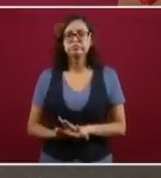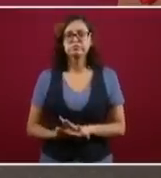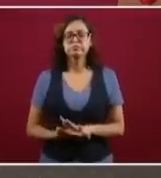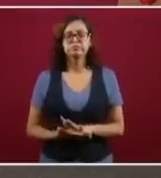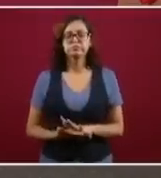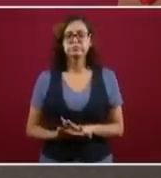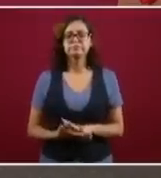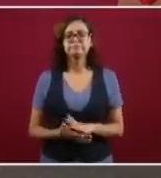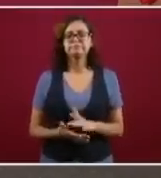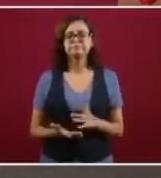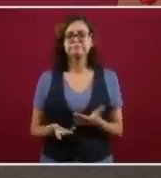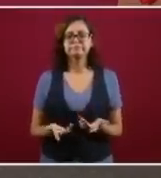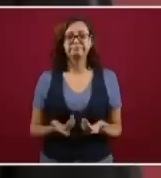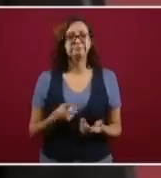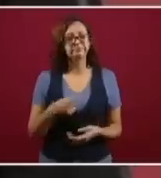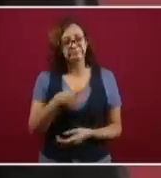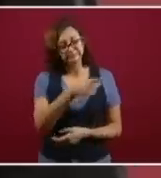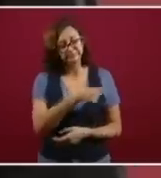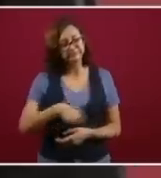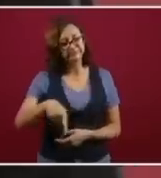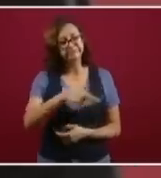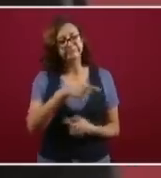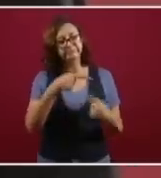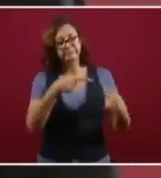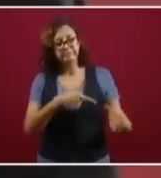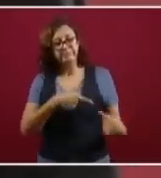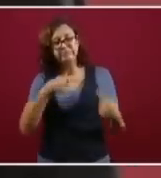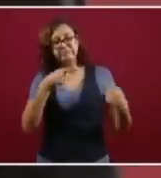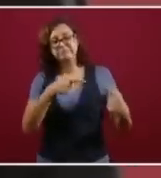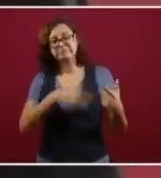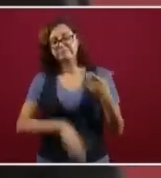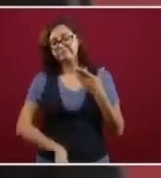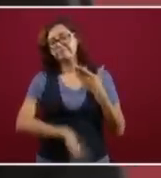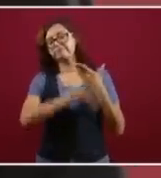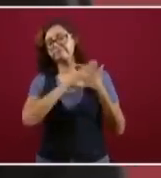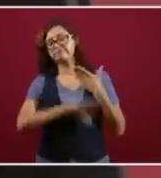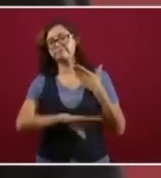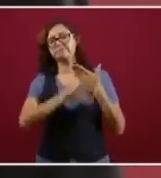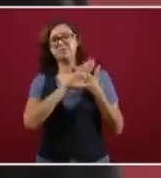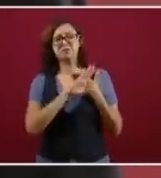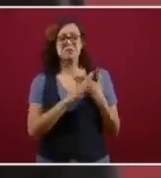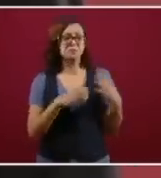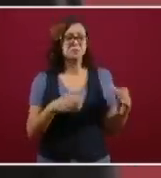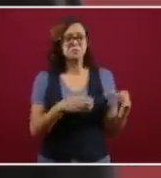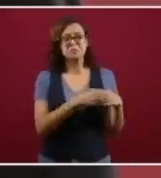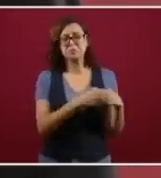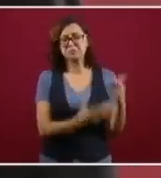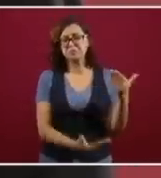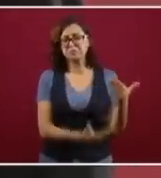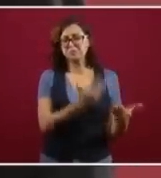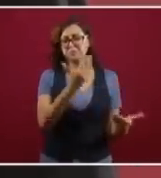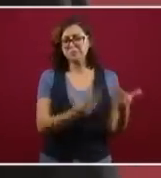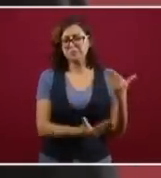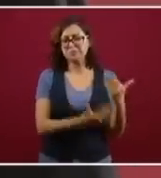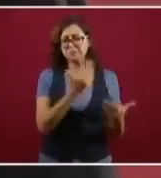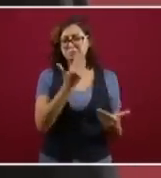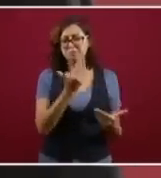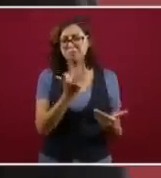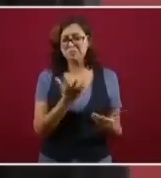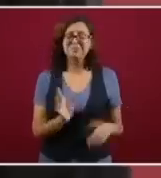la resistencia, la oposición es mínima. No se han